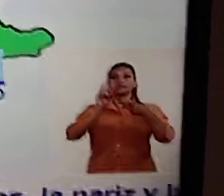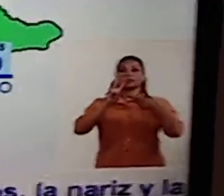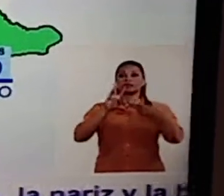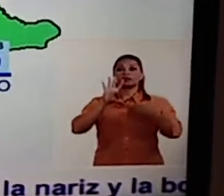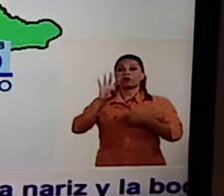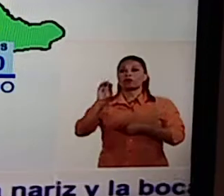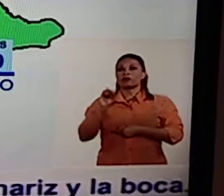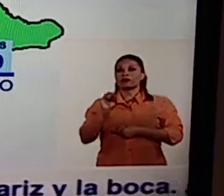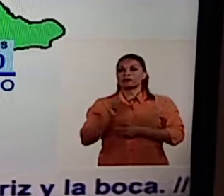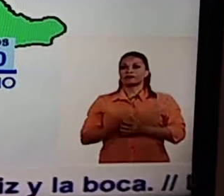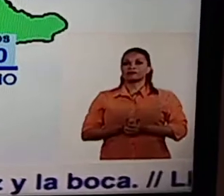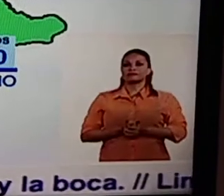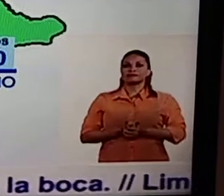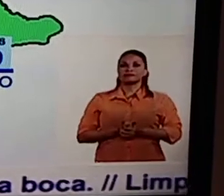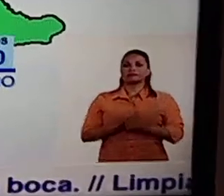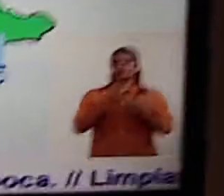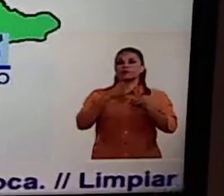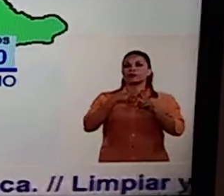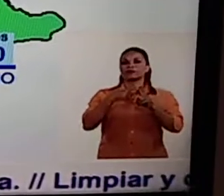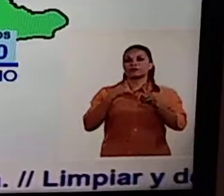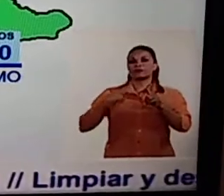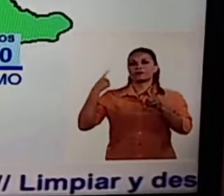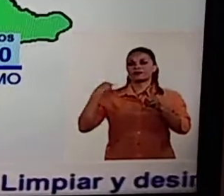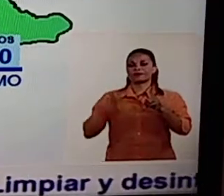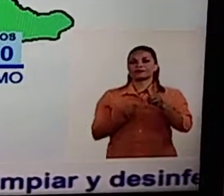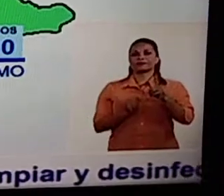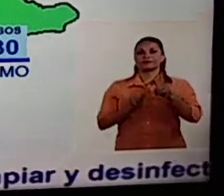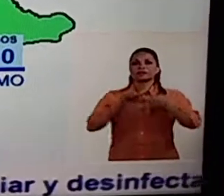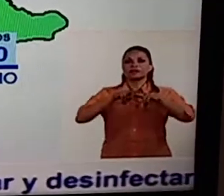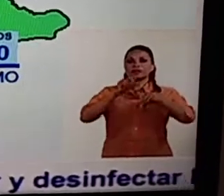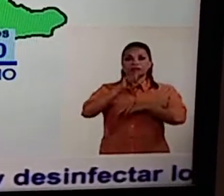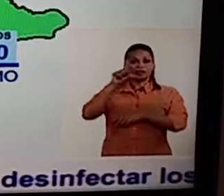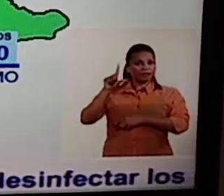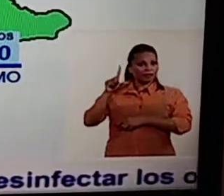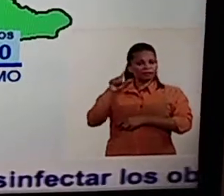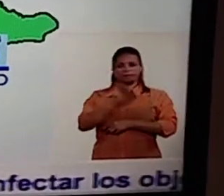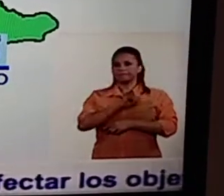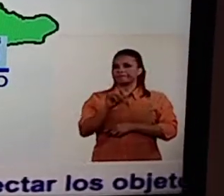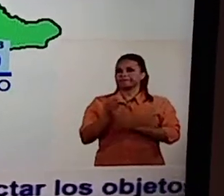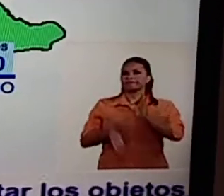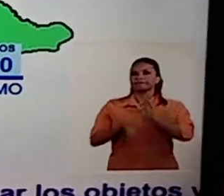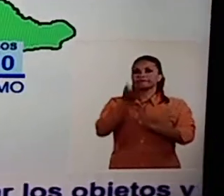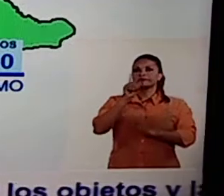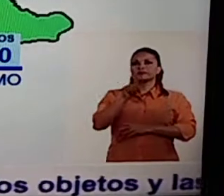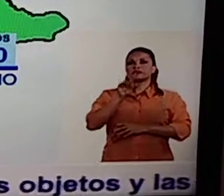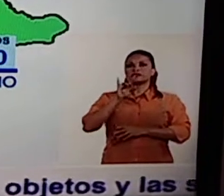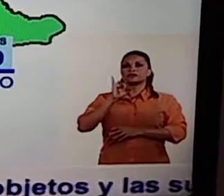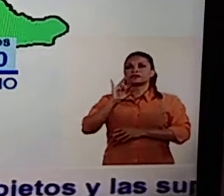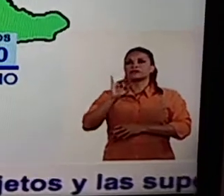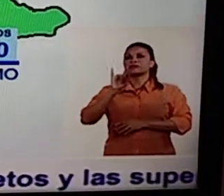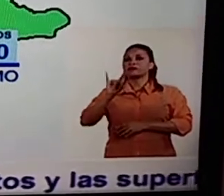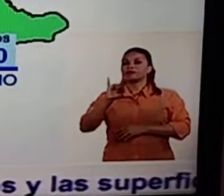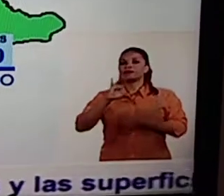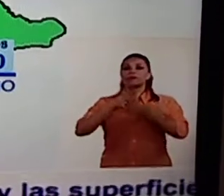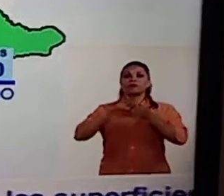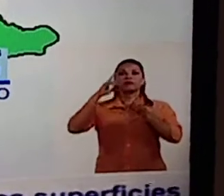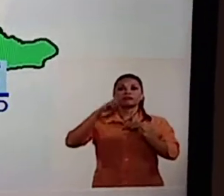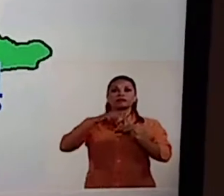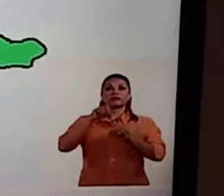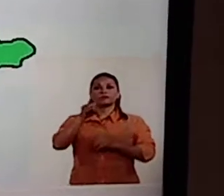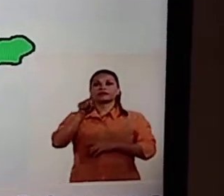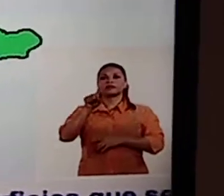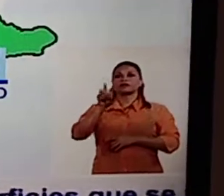pacientes diagnosticados ayer. Holguín alto también, 179, Guantánamo,